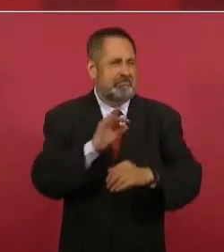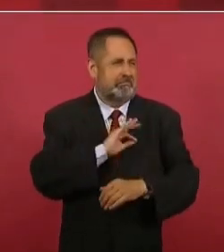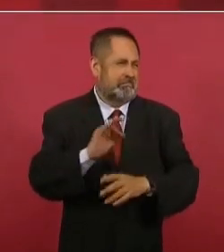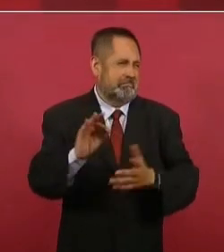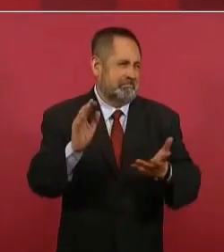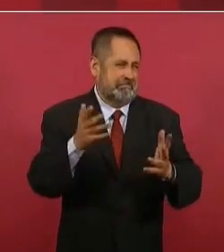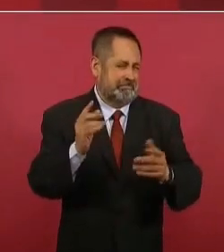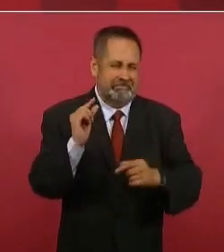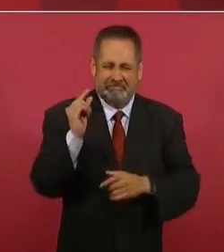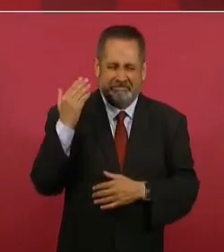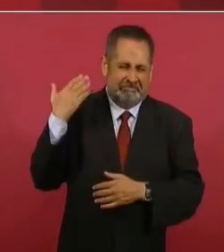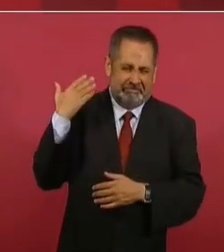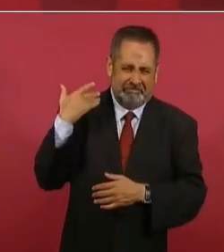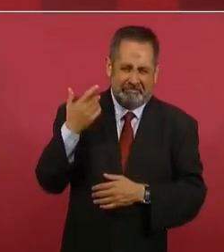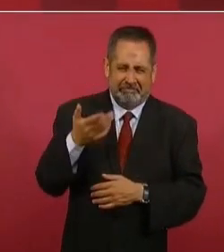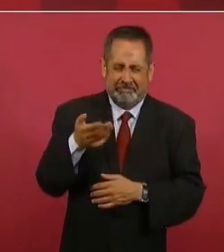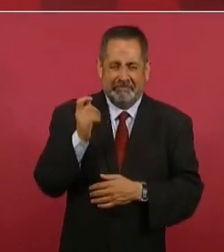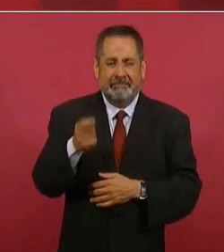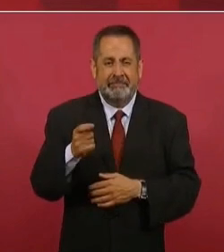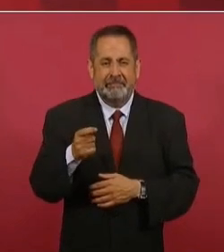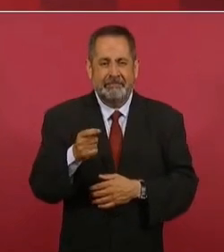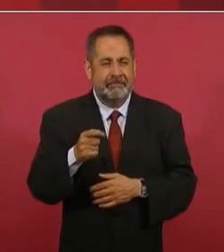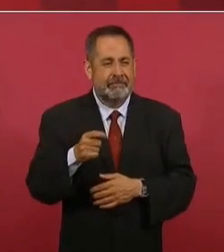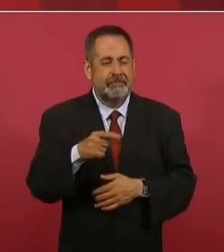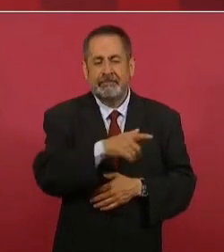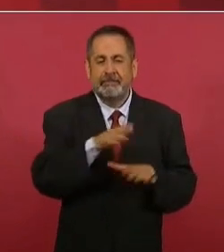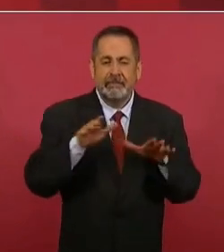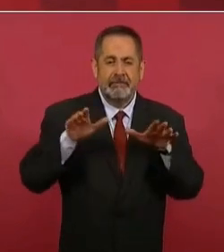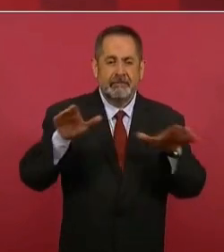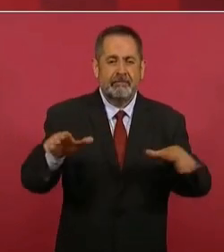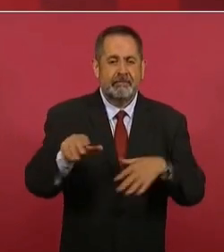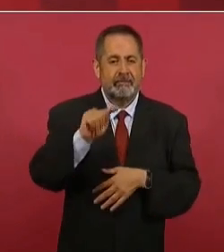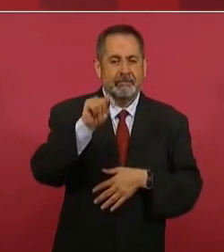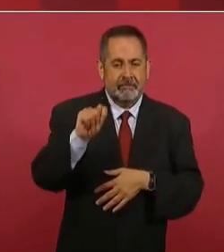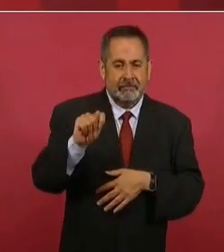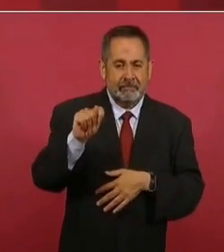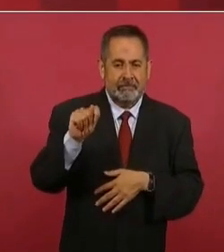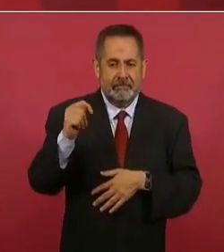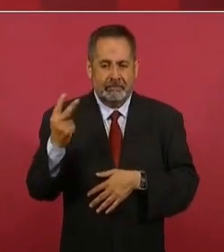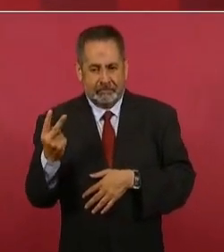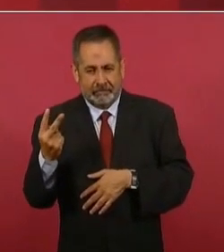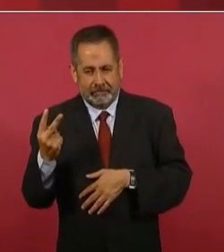hace poco la Terminal 2,